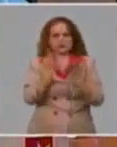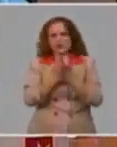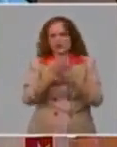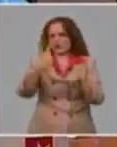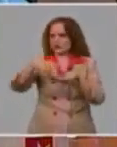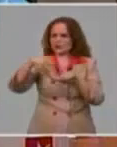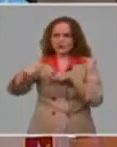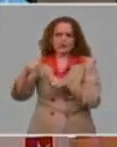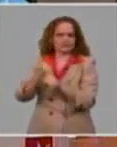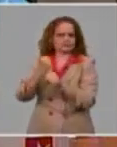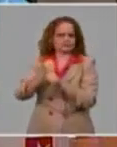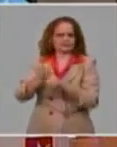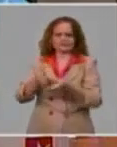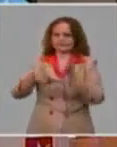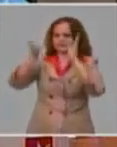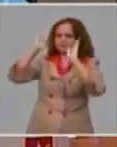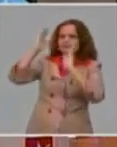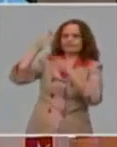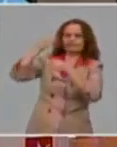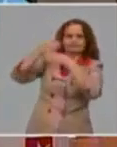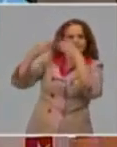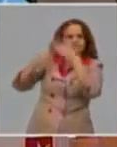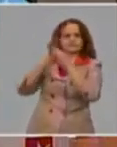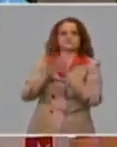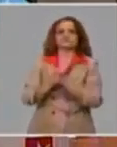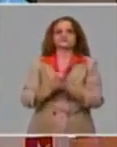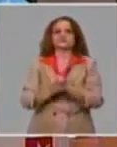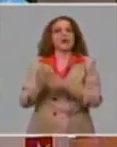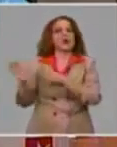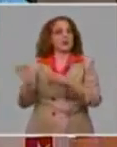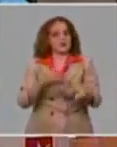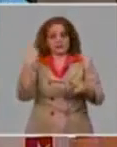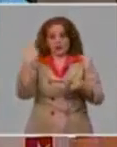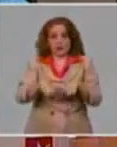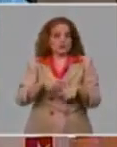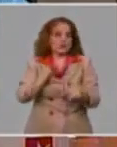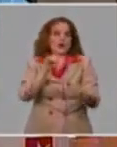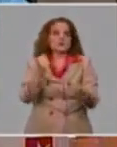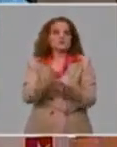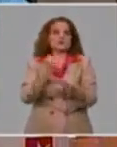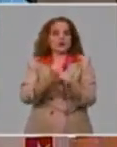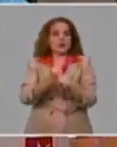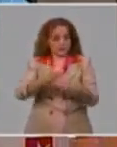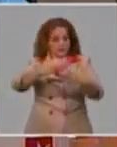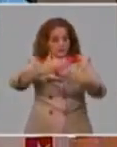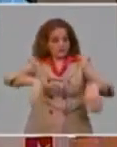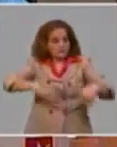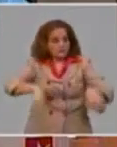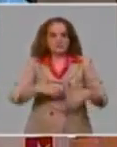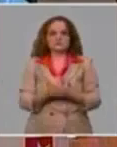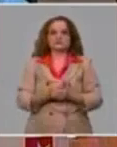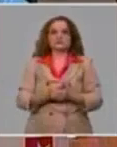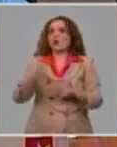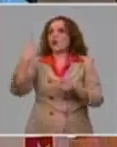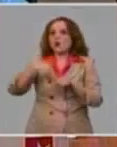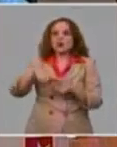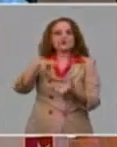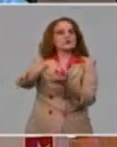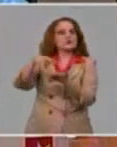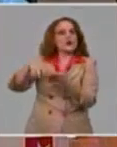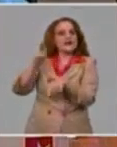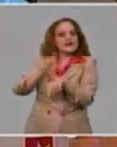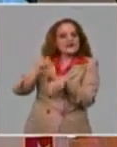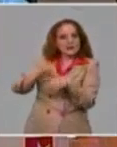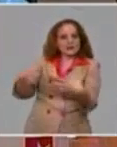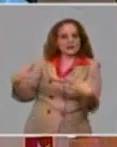todo lo que es infraestructura. En las obras viales, hemos trabajado todas las obras agropecuarias. Si